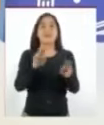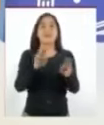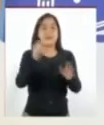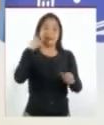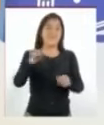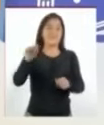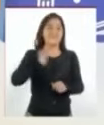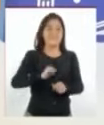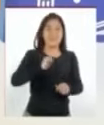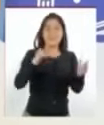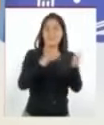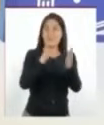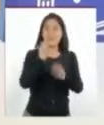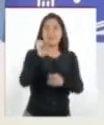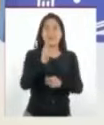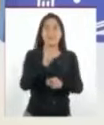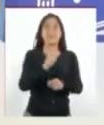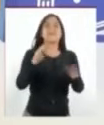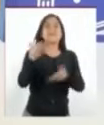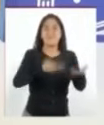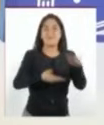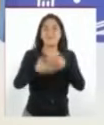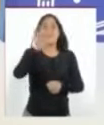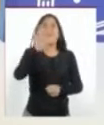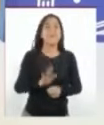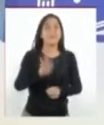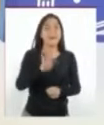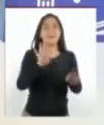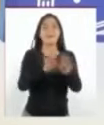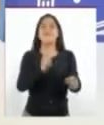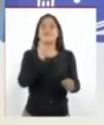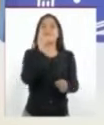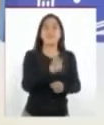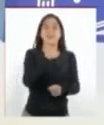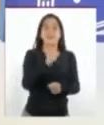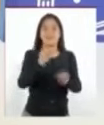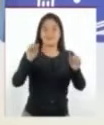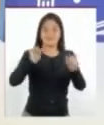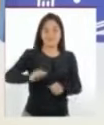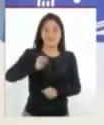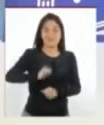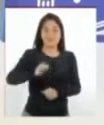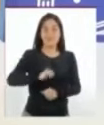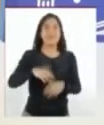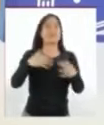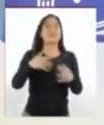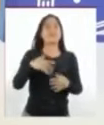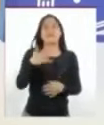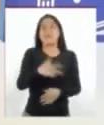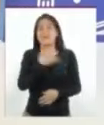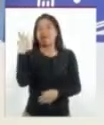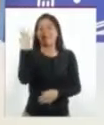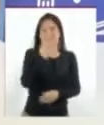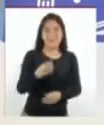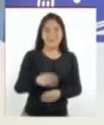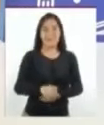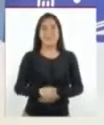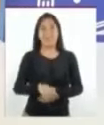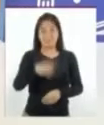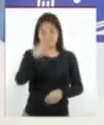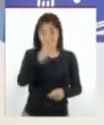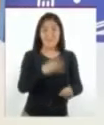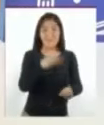años, observar si compartimos similitudes, descubrir el origen de nuestros antepasados es fascinante. Para complementar